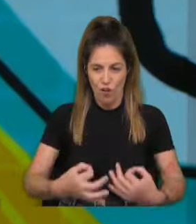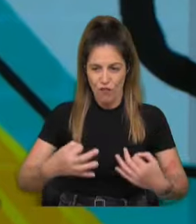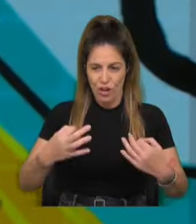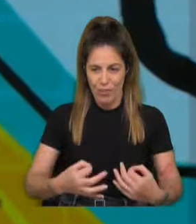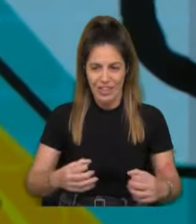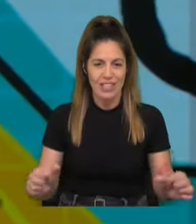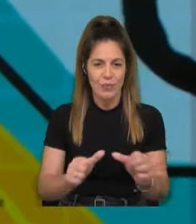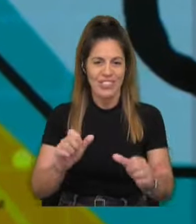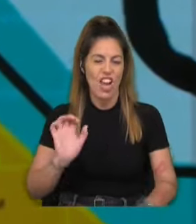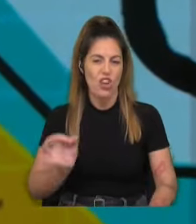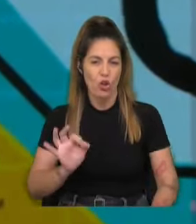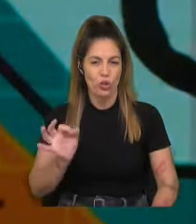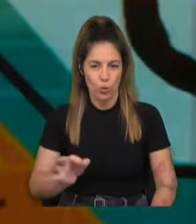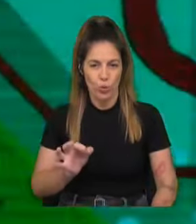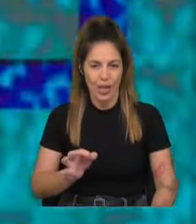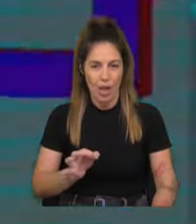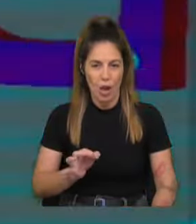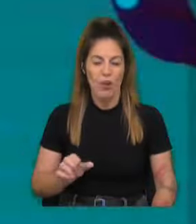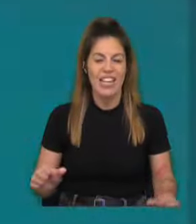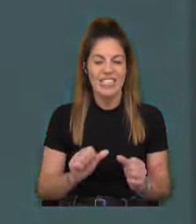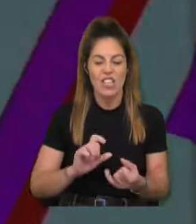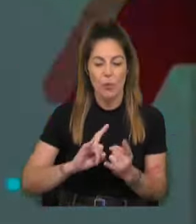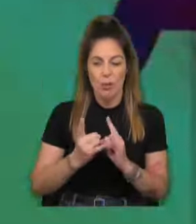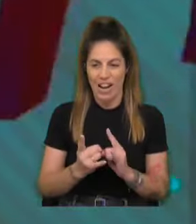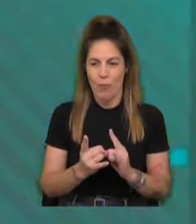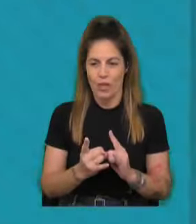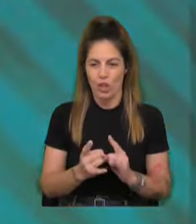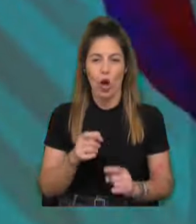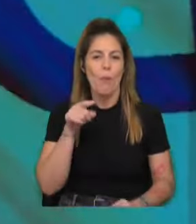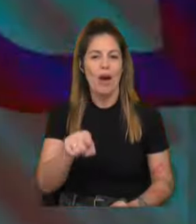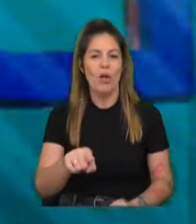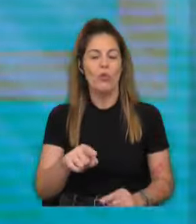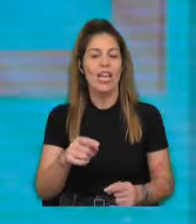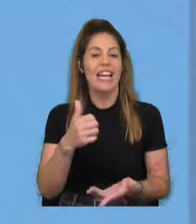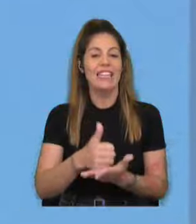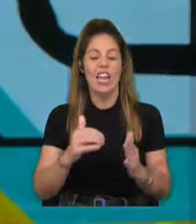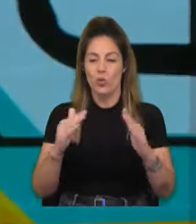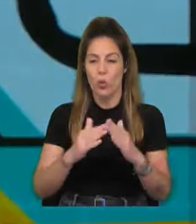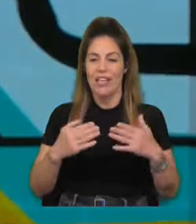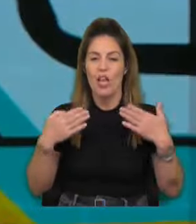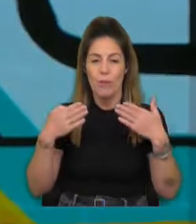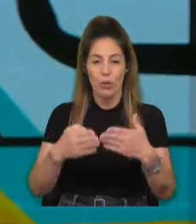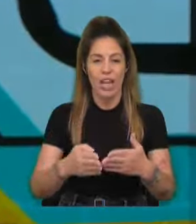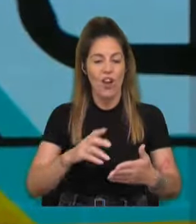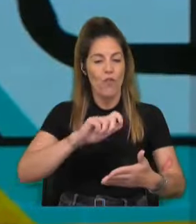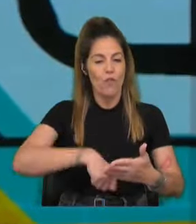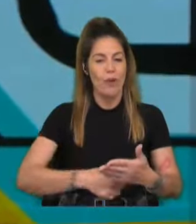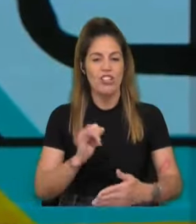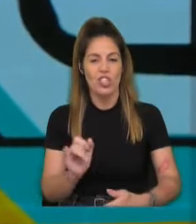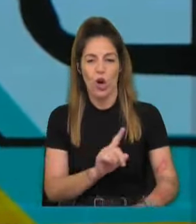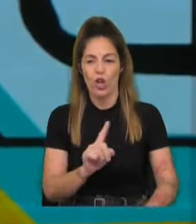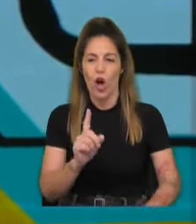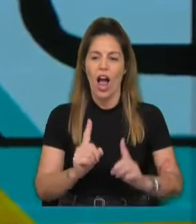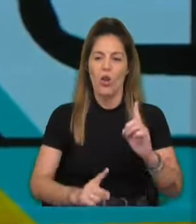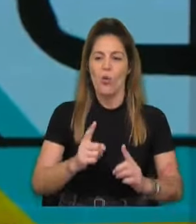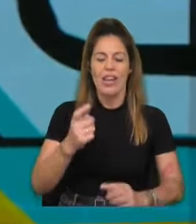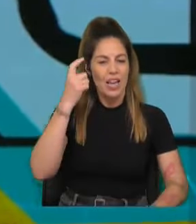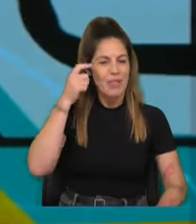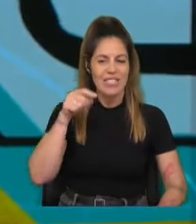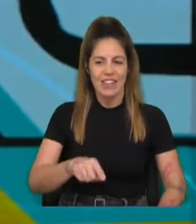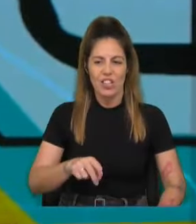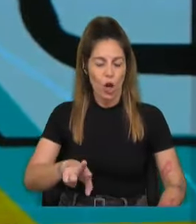estar en octubre porque salió por vía parlamentaria para ustedes que están en sunasa les preguntamos firmaron no firmaron alguna Qué piensan de esto